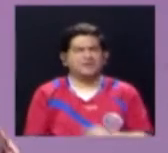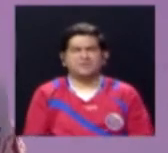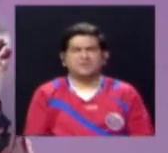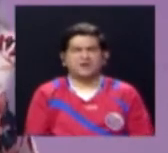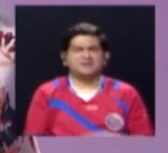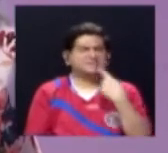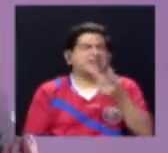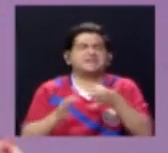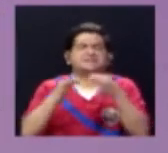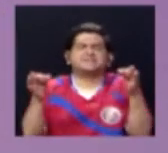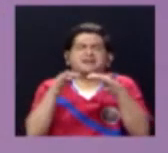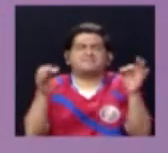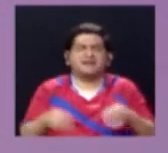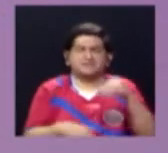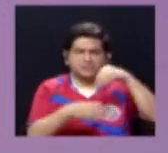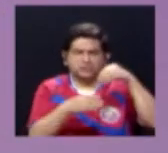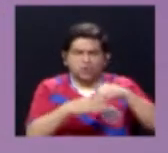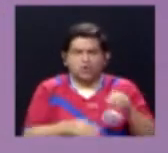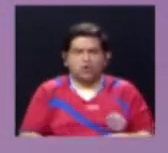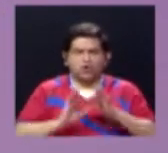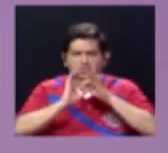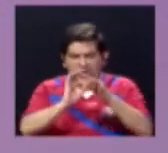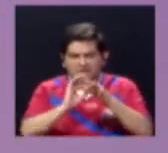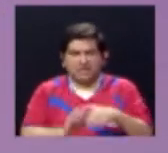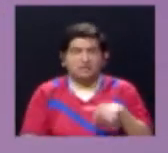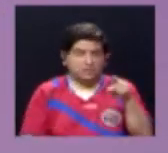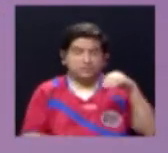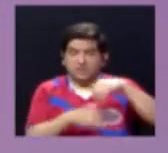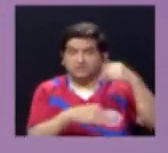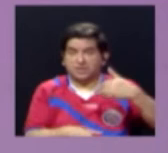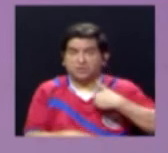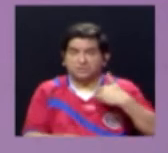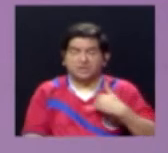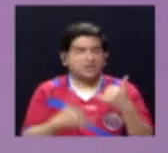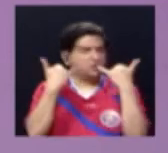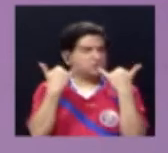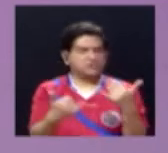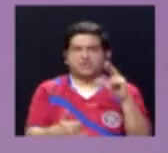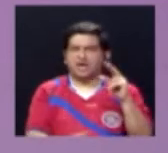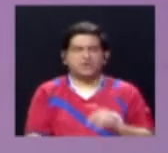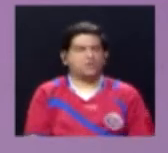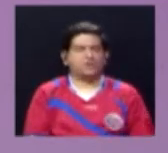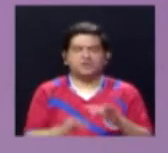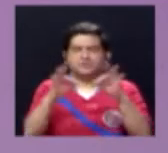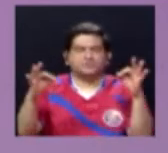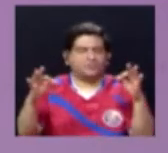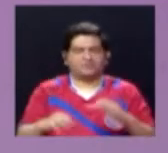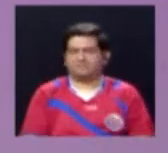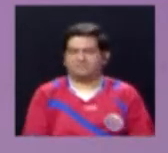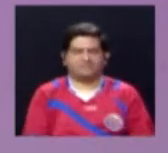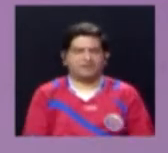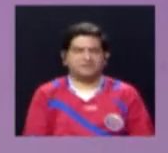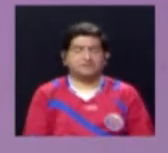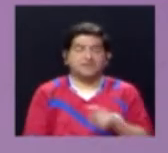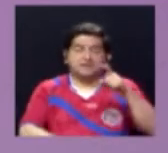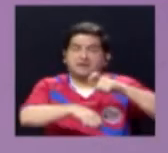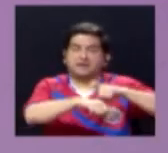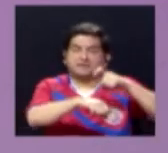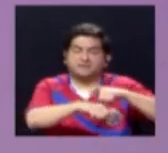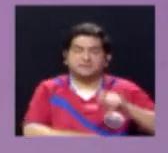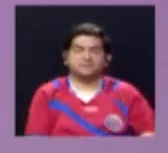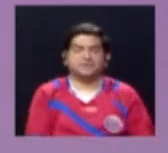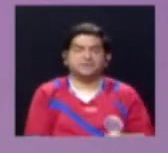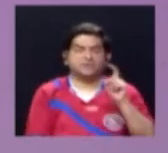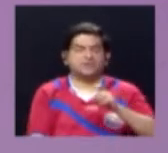piropos dicen con contenido sexual cuando algo tiene un contenido sexual de ser un piropo y también teníamos que entonces quedar